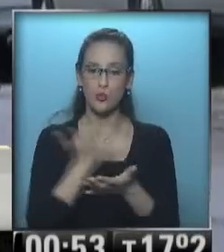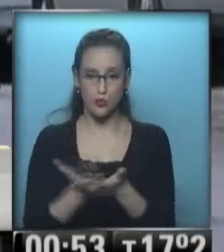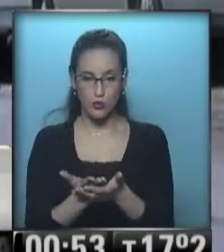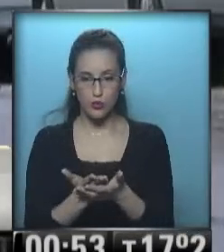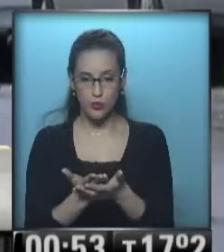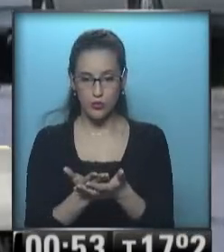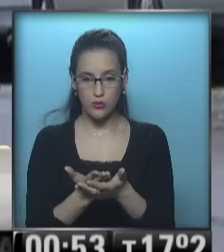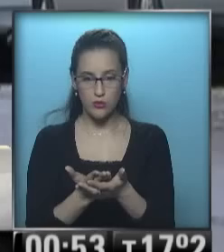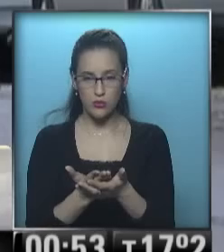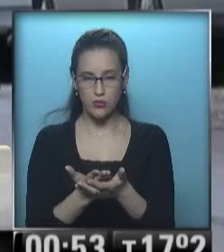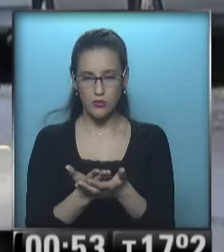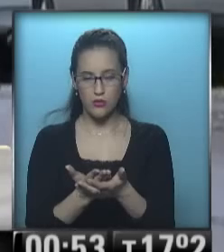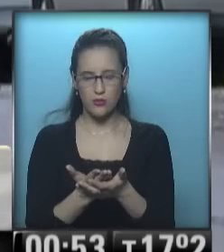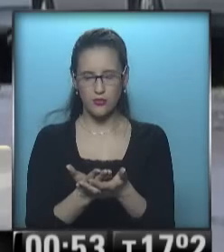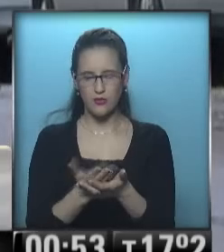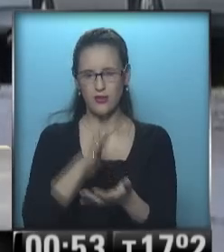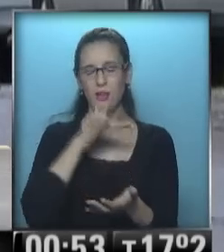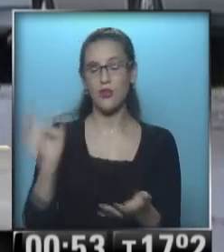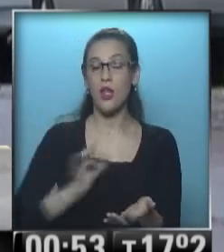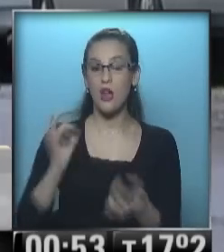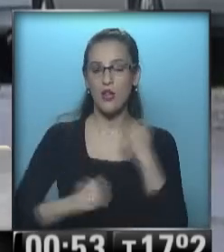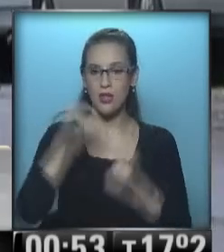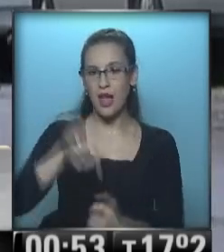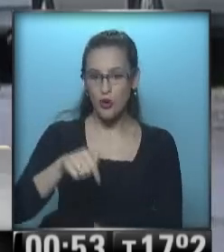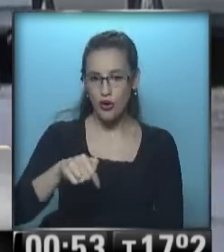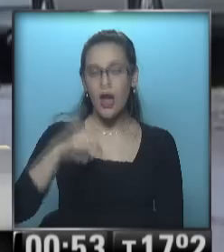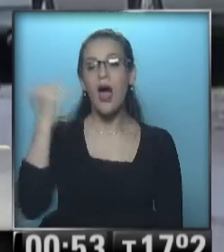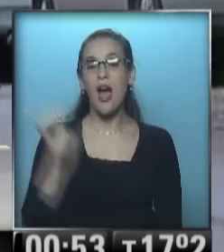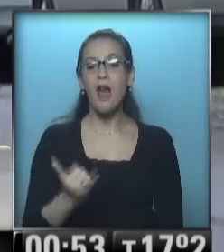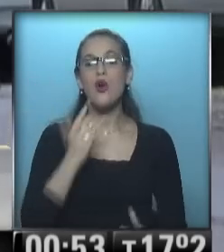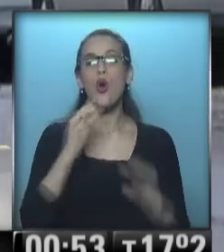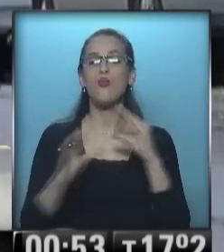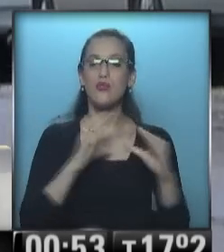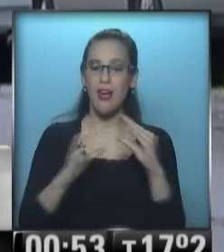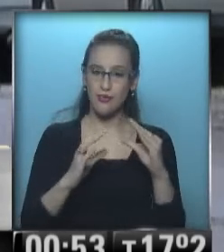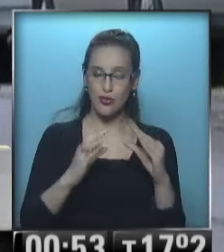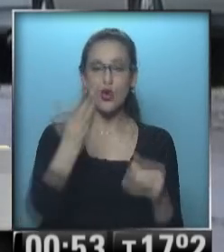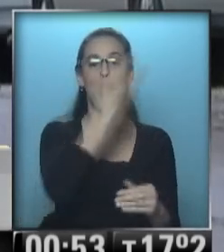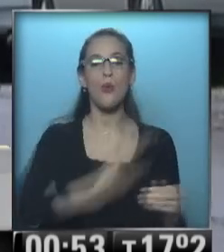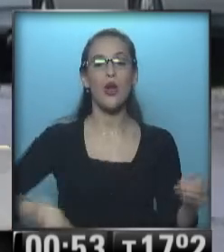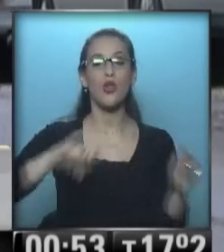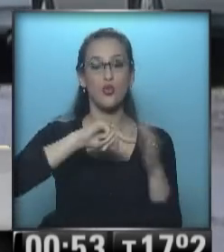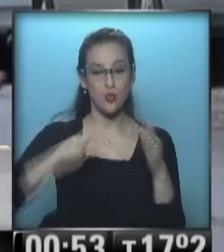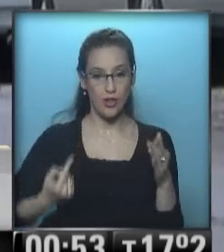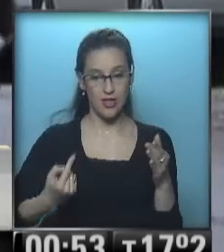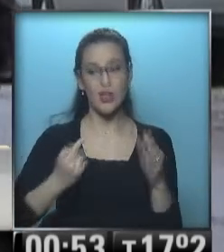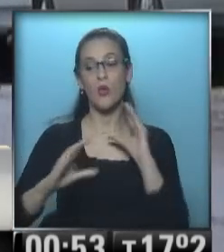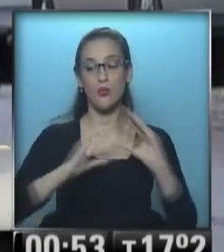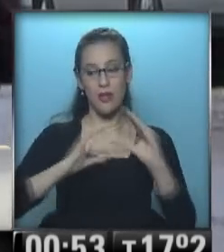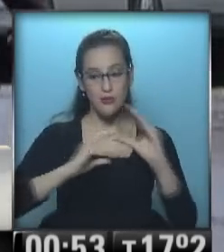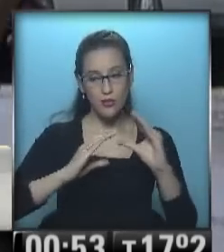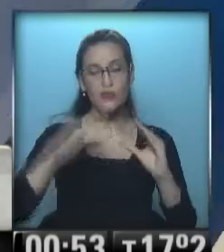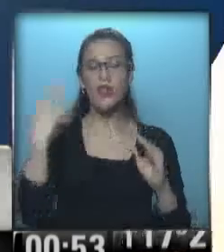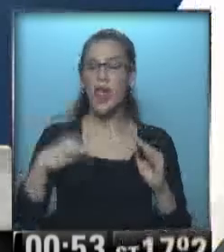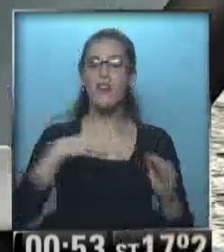e internos desde hace 14 años, recibió la comunicación informal del gobierno de la ciudad de Buenos Aires para que desalojen